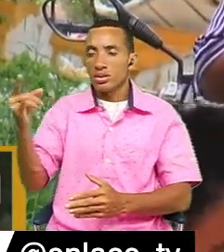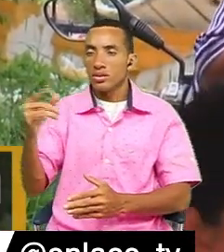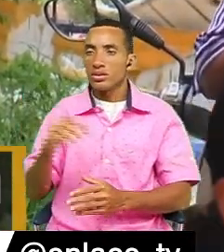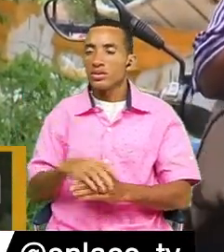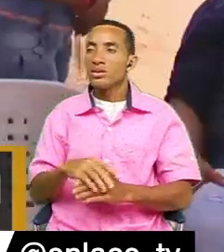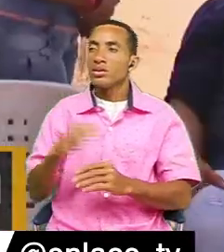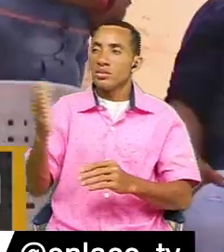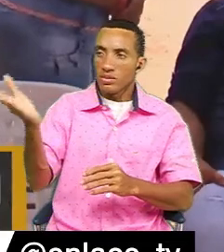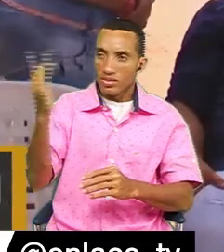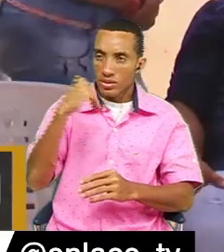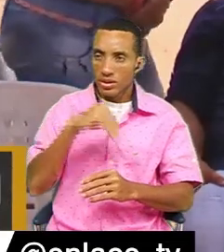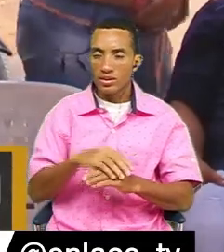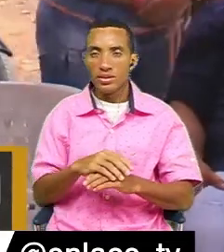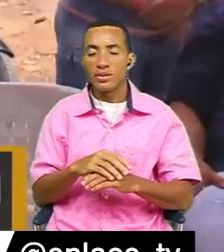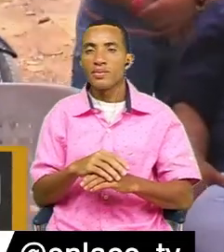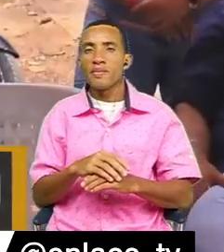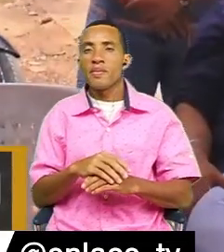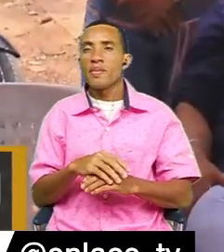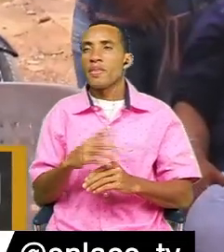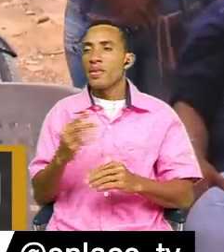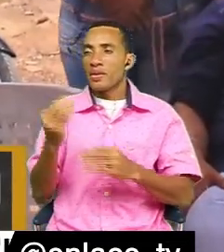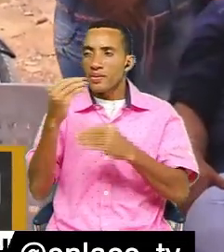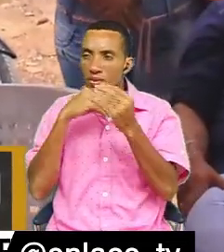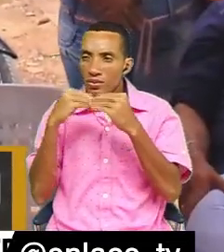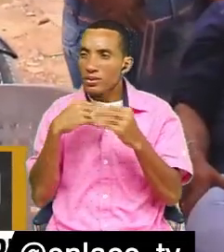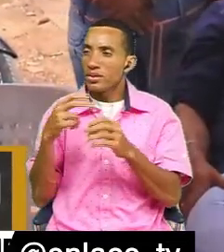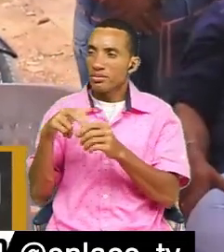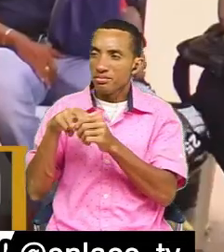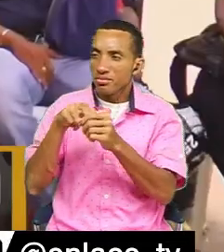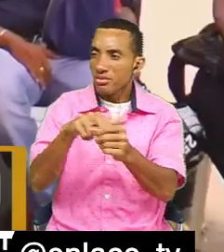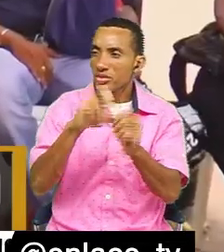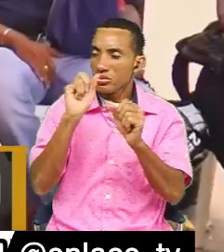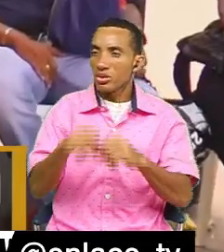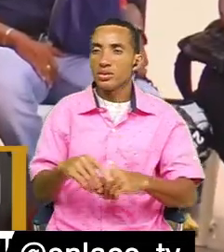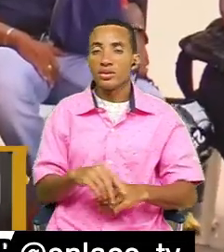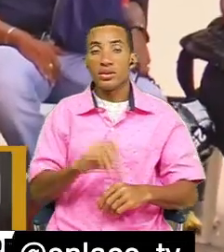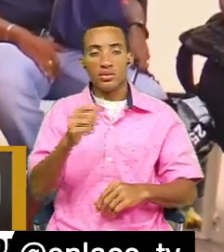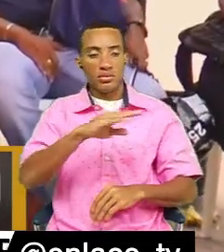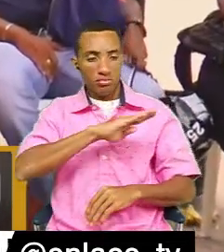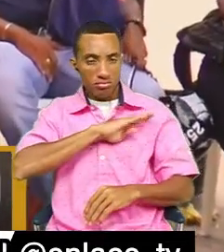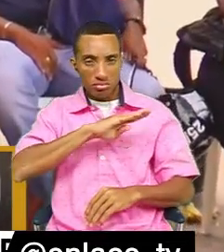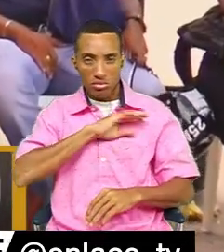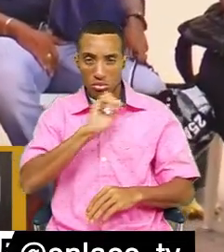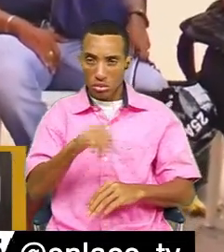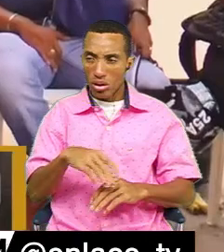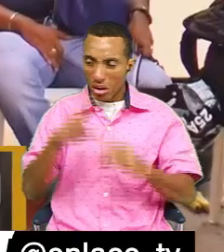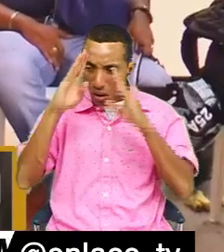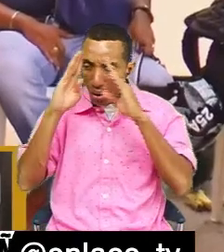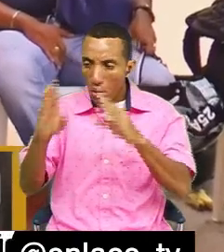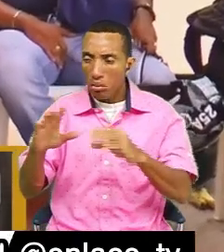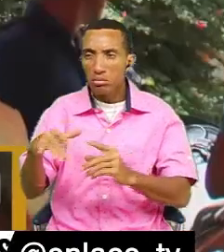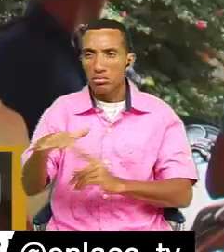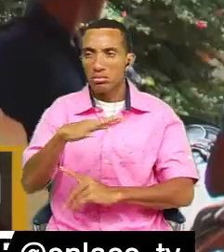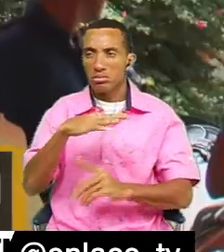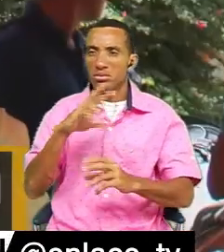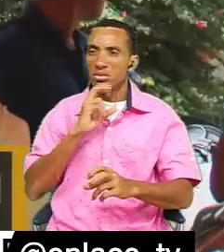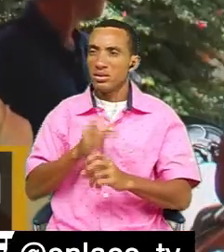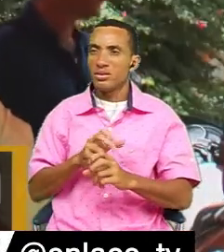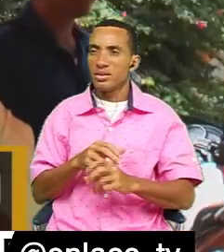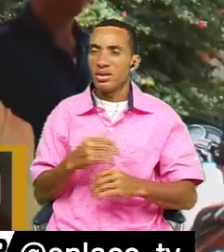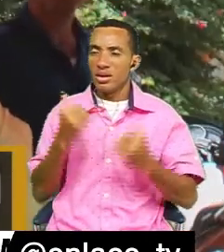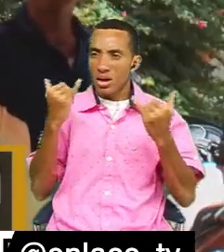jamás ningún funcionario de la Secretaría de Educación, ninguno, se preocupó por esta situación. Y por eso veo con